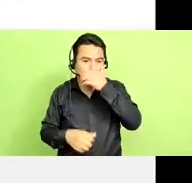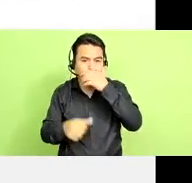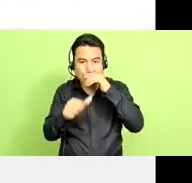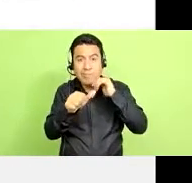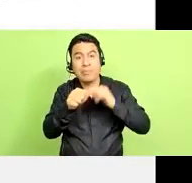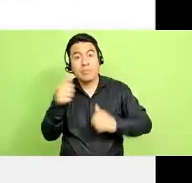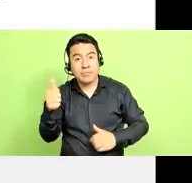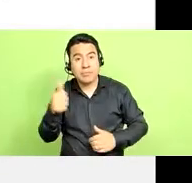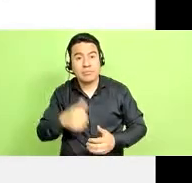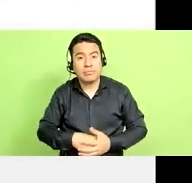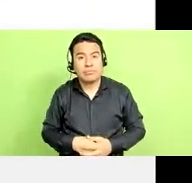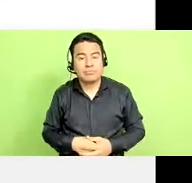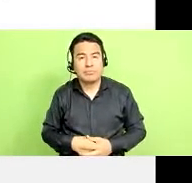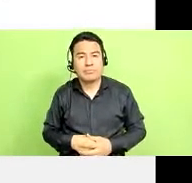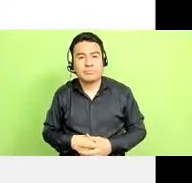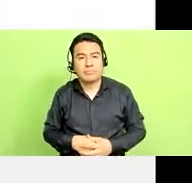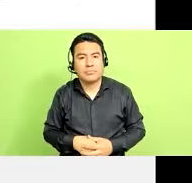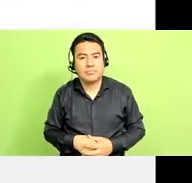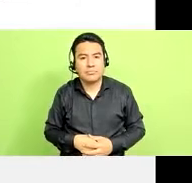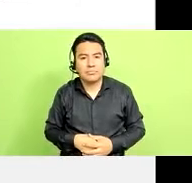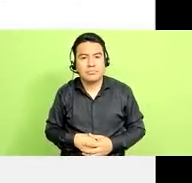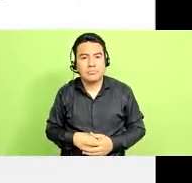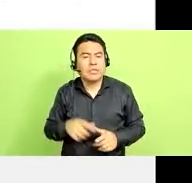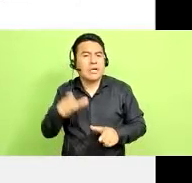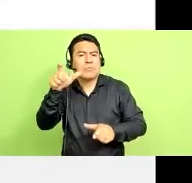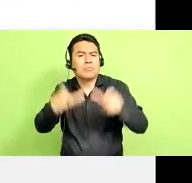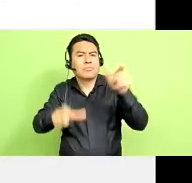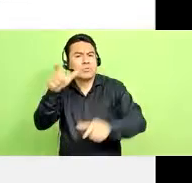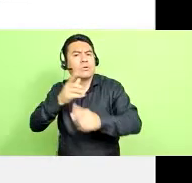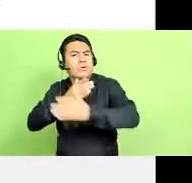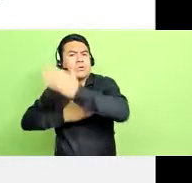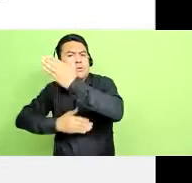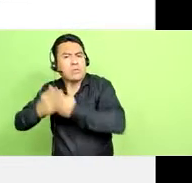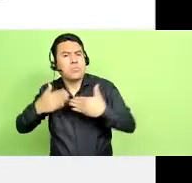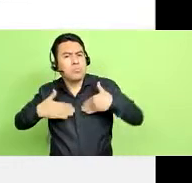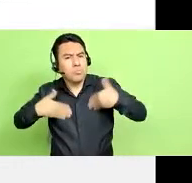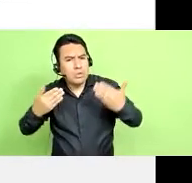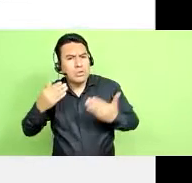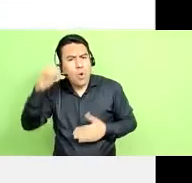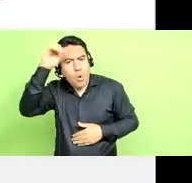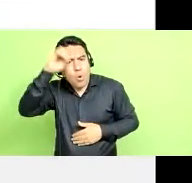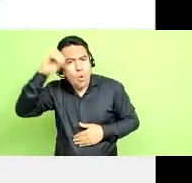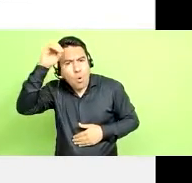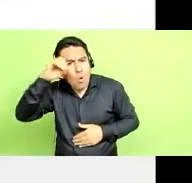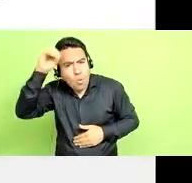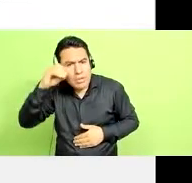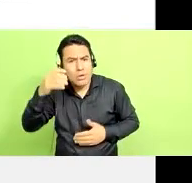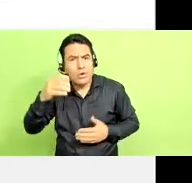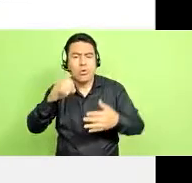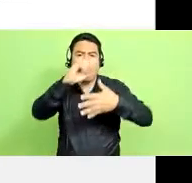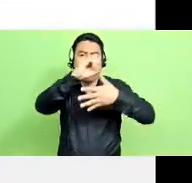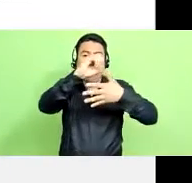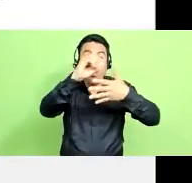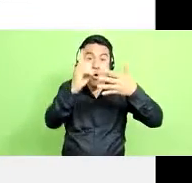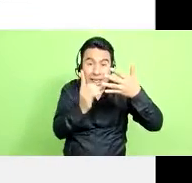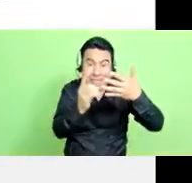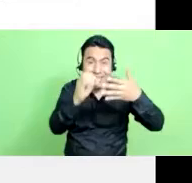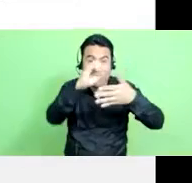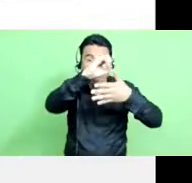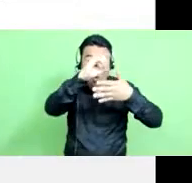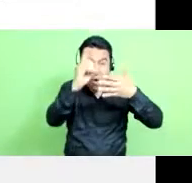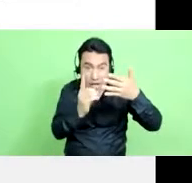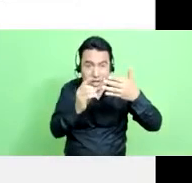puedan las préstamos de capacidad puedan realizar aportes es a través de las orejas tomates de todo el perú